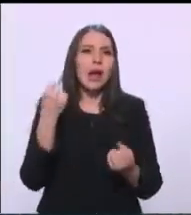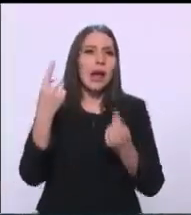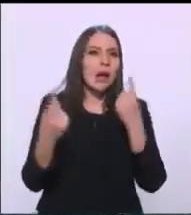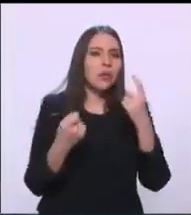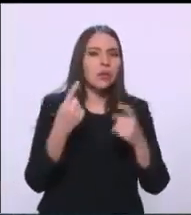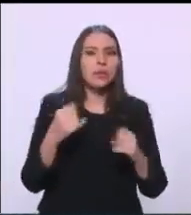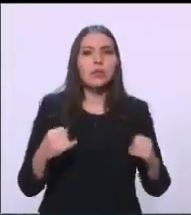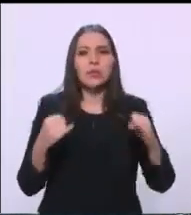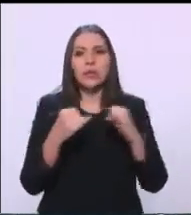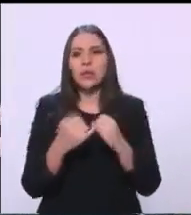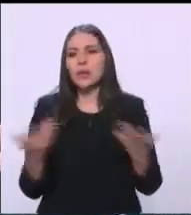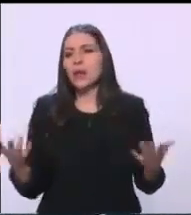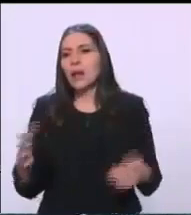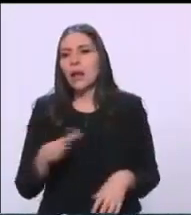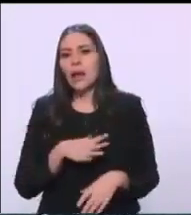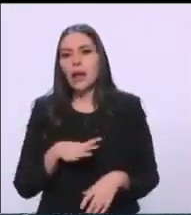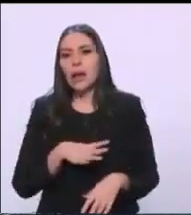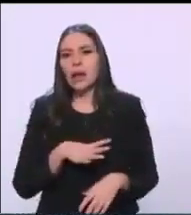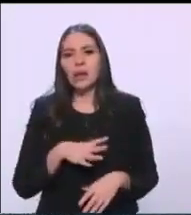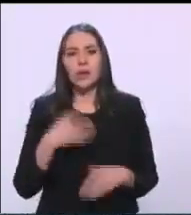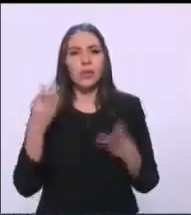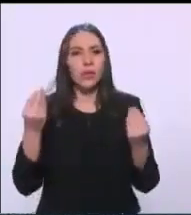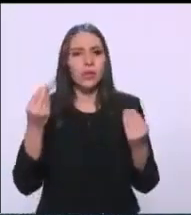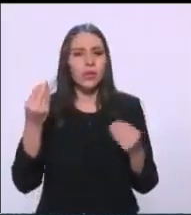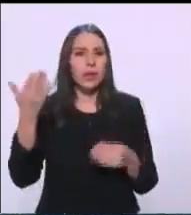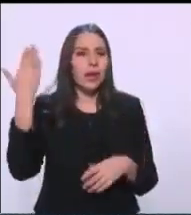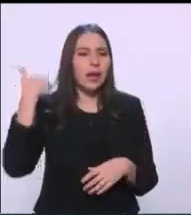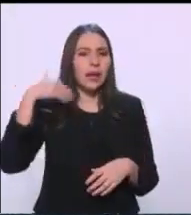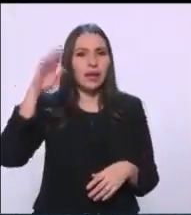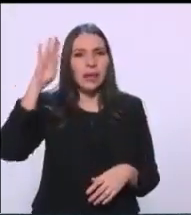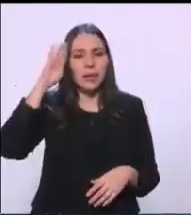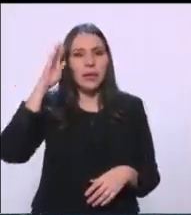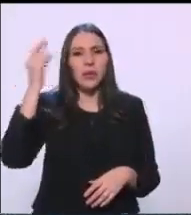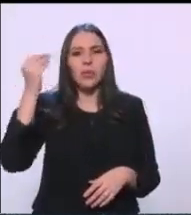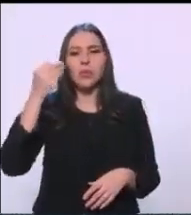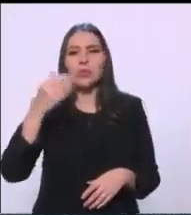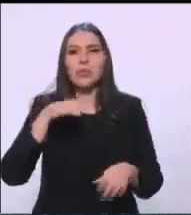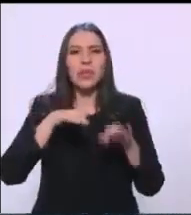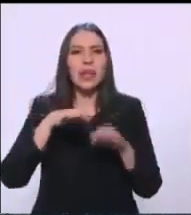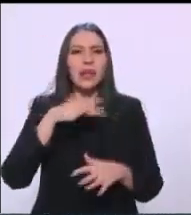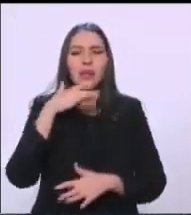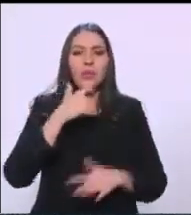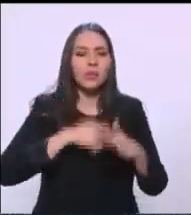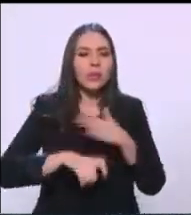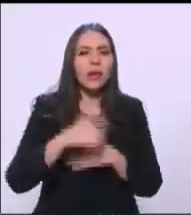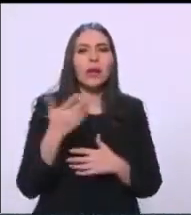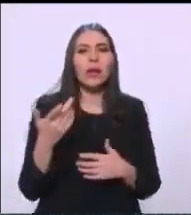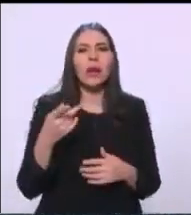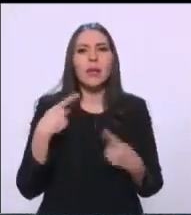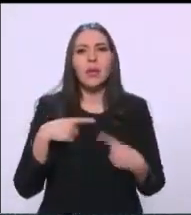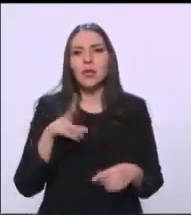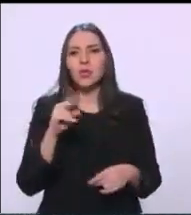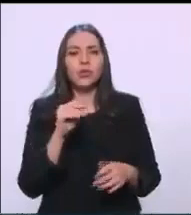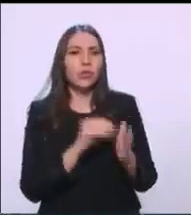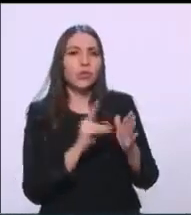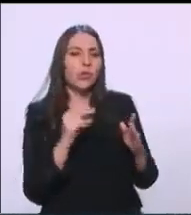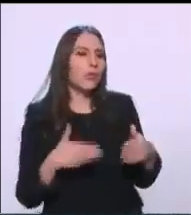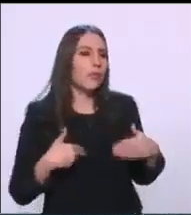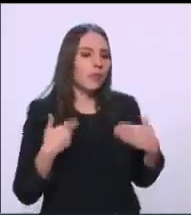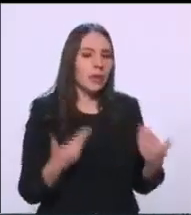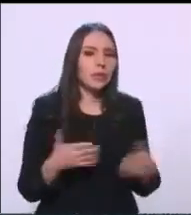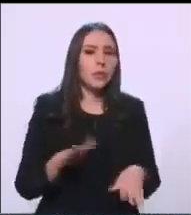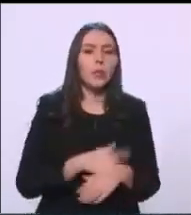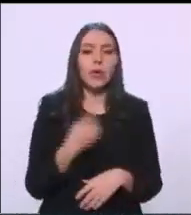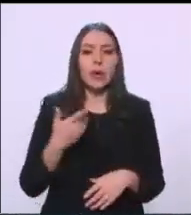pérdidas. Estamos hablando de historias de corrupción en esas instituciones que no están al servicio. El presidente lo ha dicho, el Estado no estaba